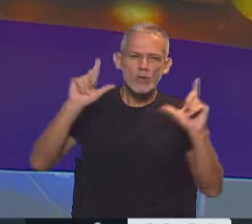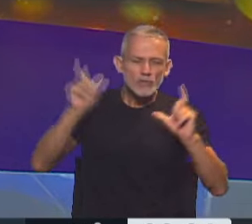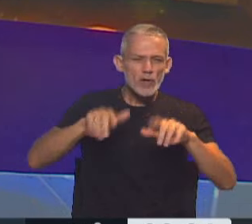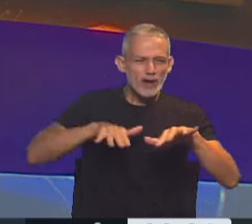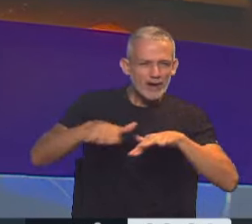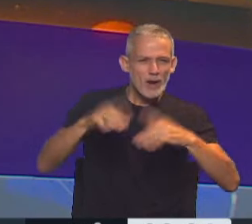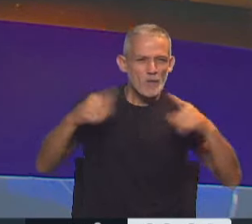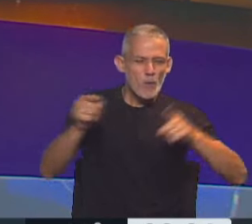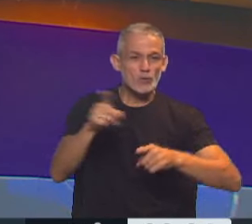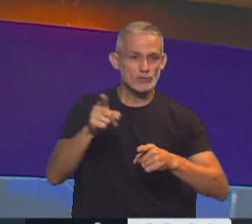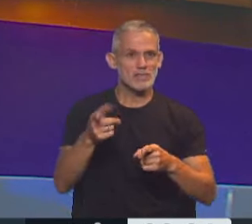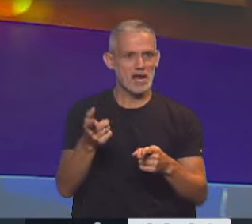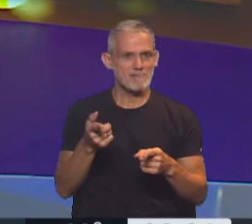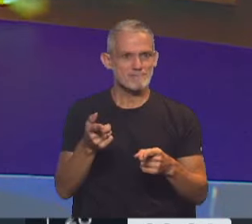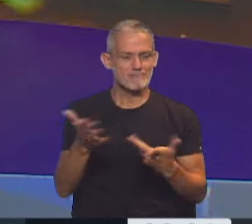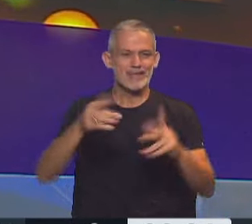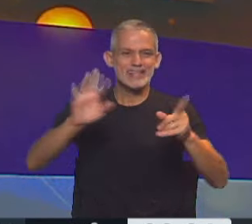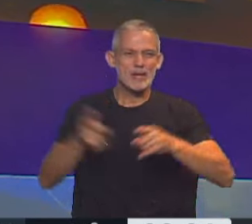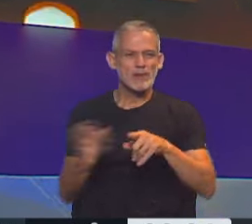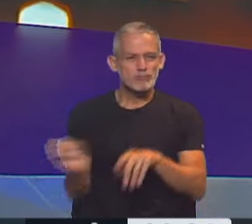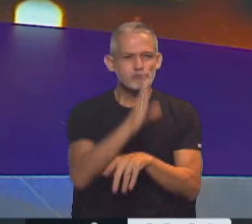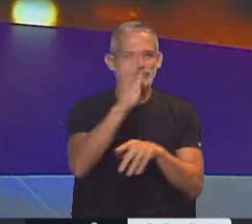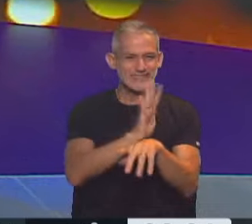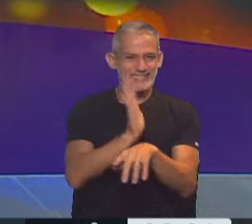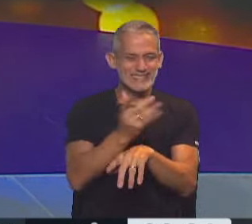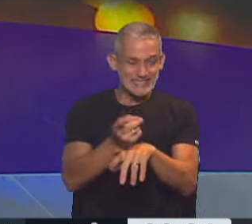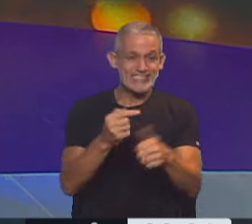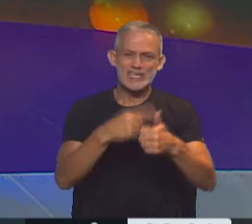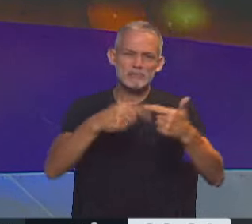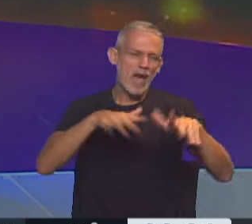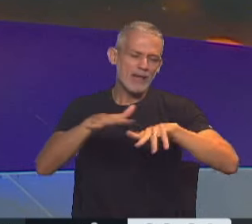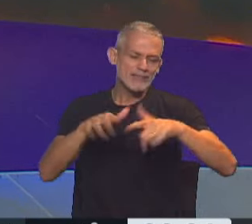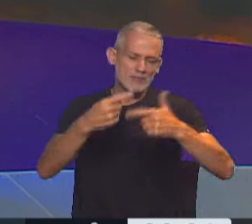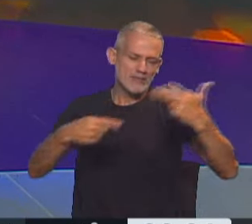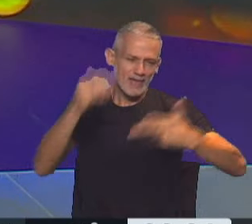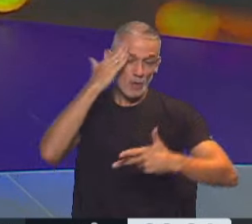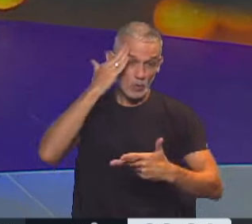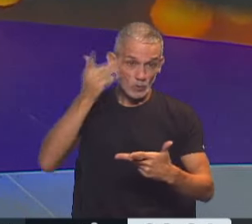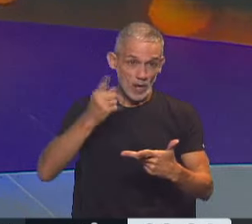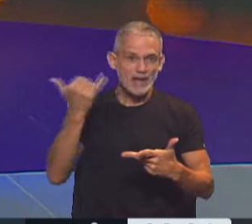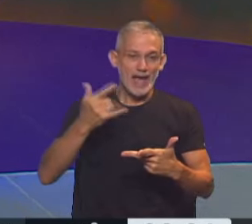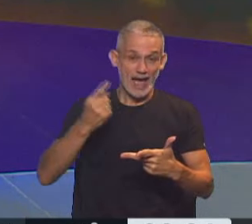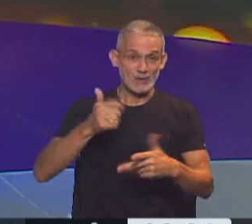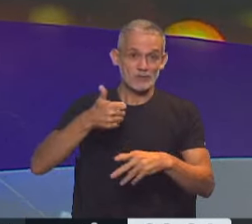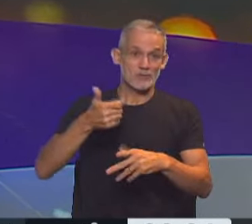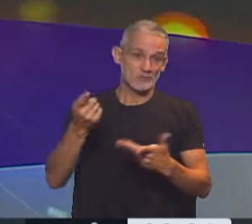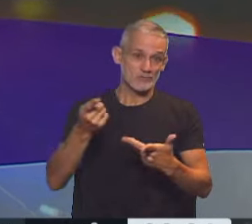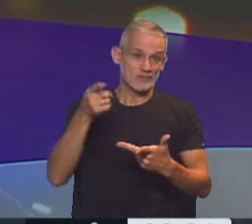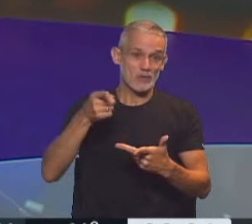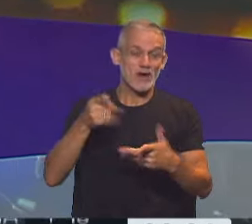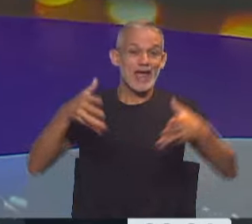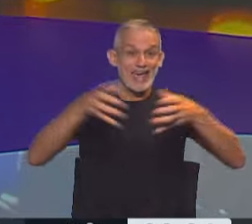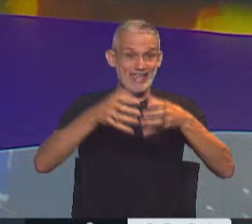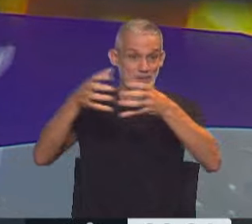con un set en vivo, además también de proyecciones de cine, distintas actividades culturales, y tenemos tenemos un